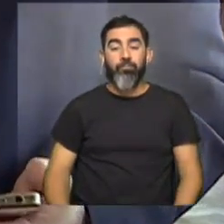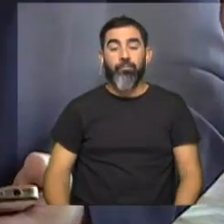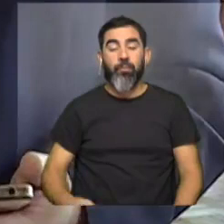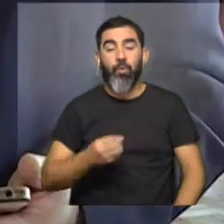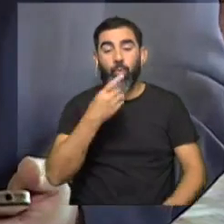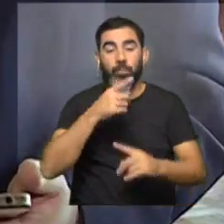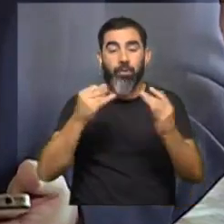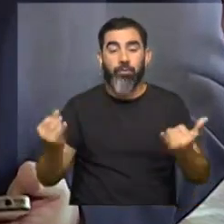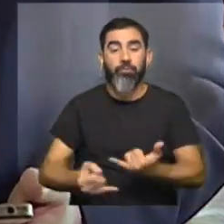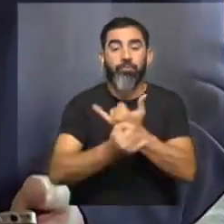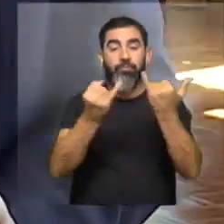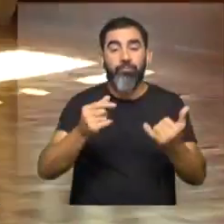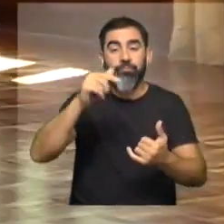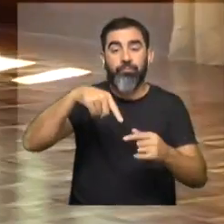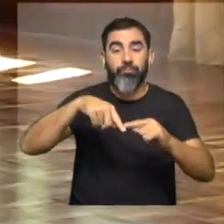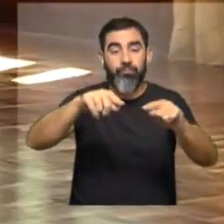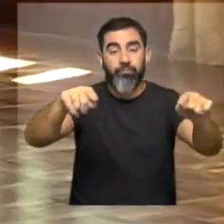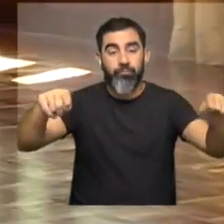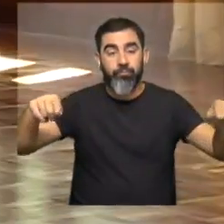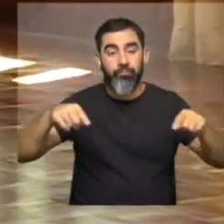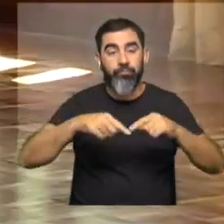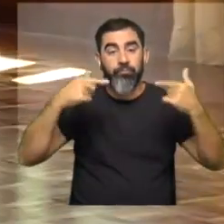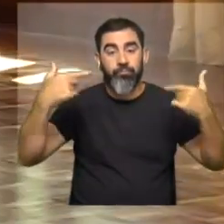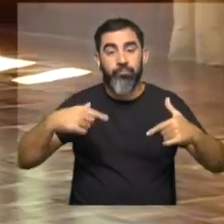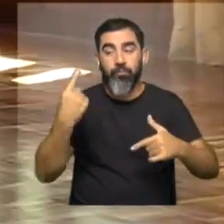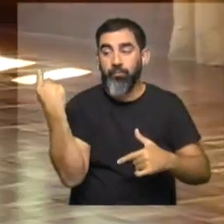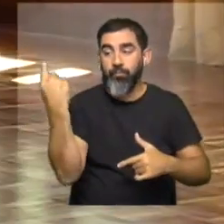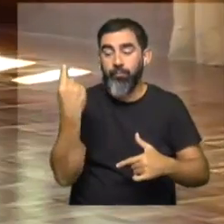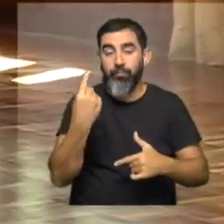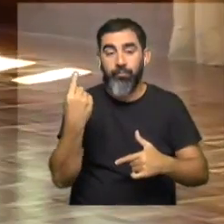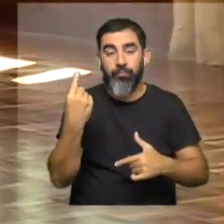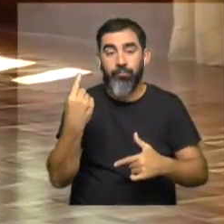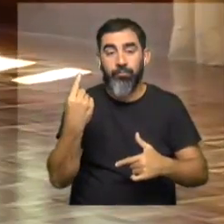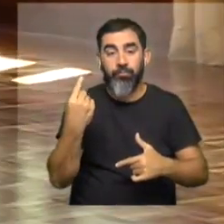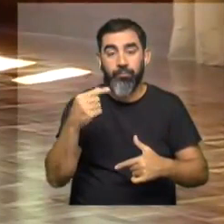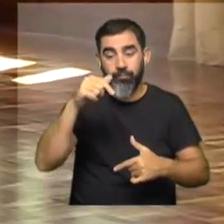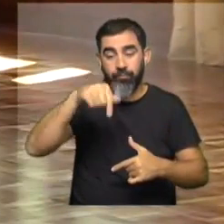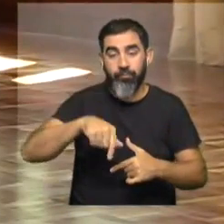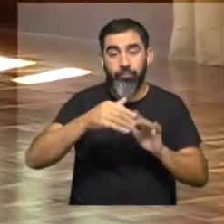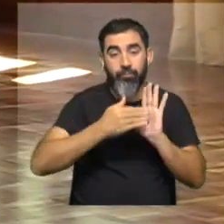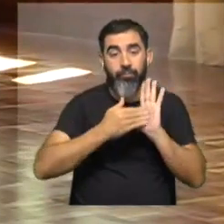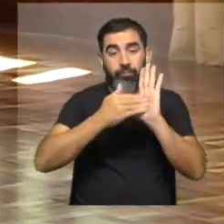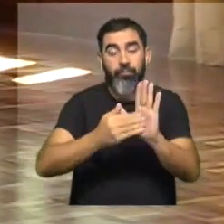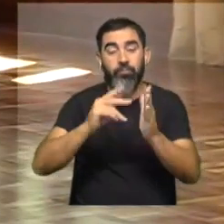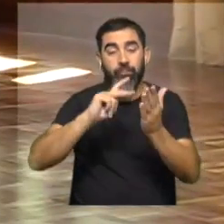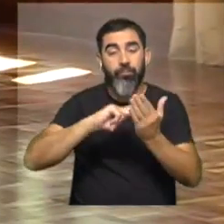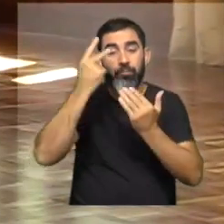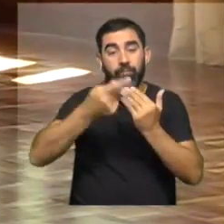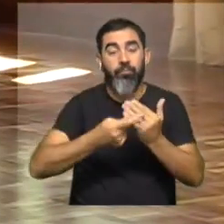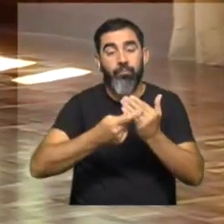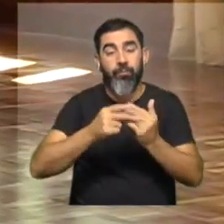Buen mediodía, Rosina. Estamos en la sala de Ernesto de los Campos porque hace minutos nada más aquí se presentó el proyecto